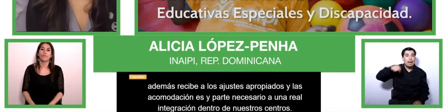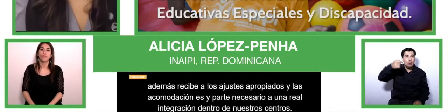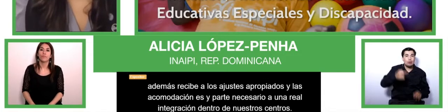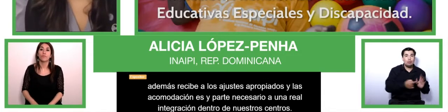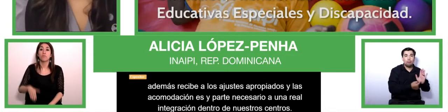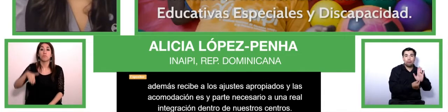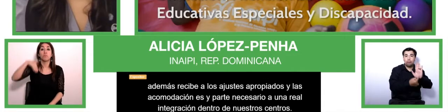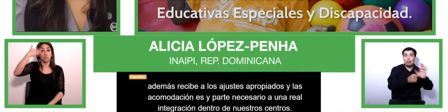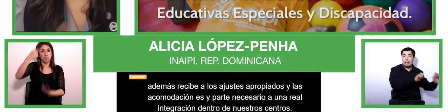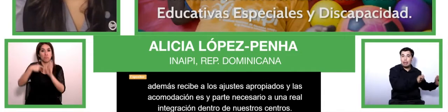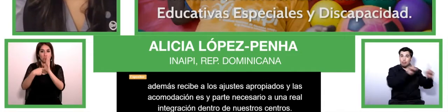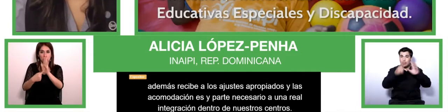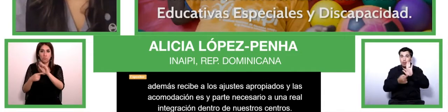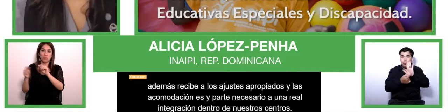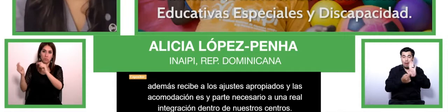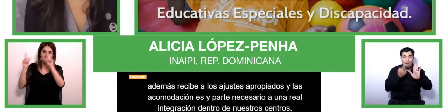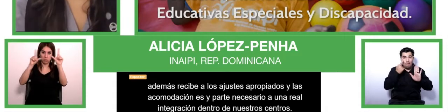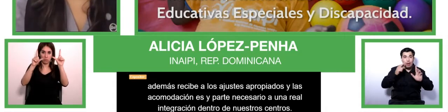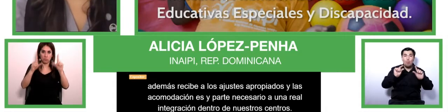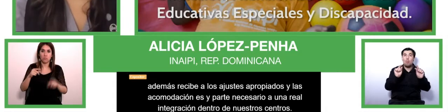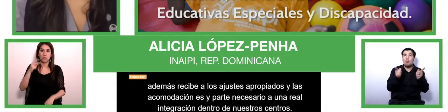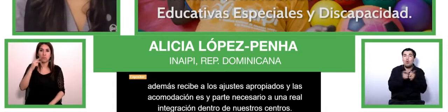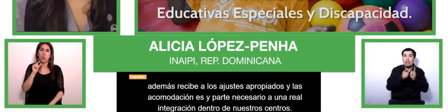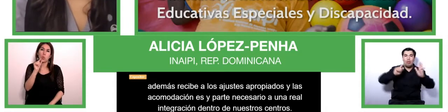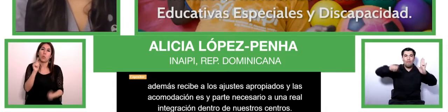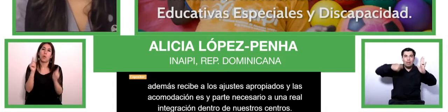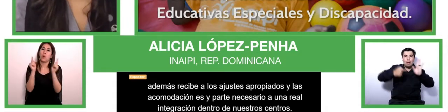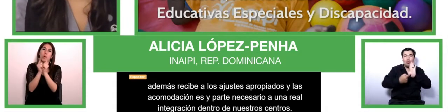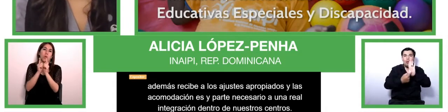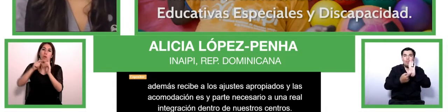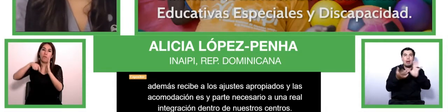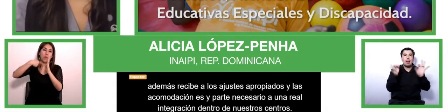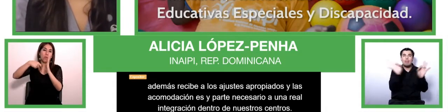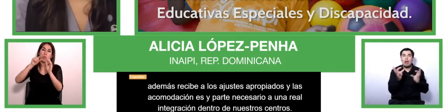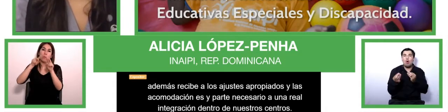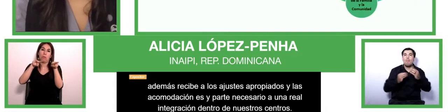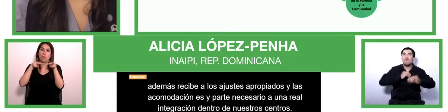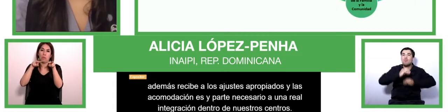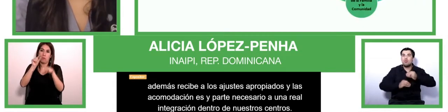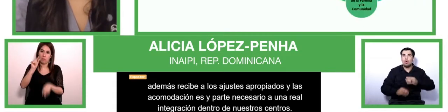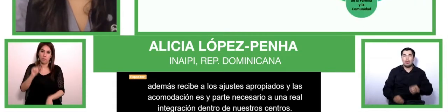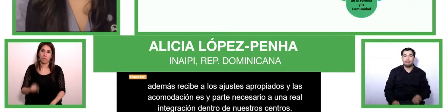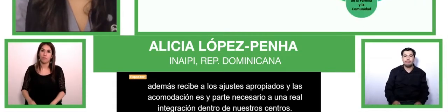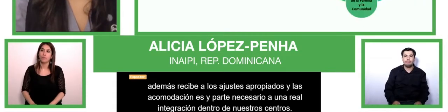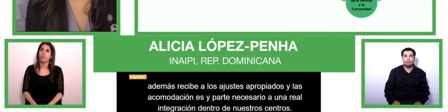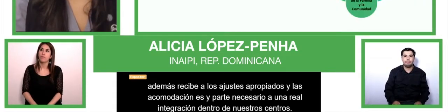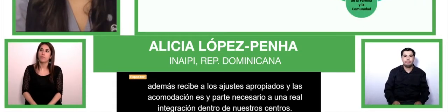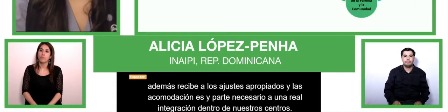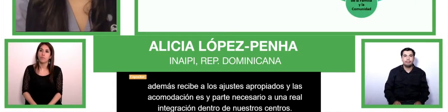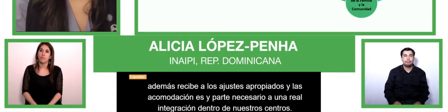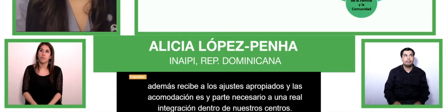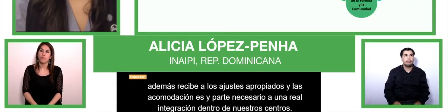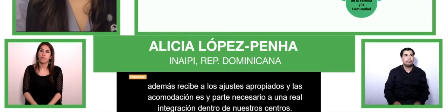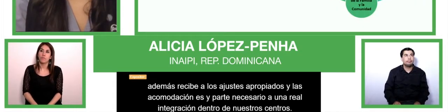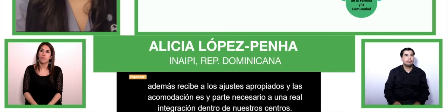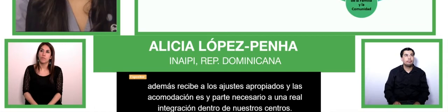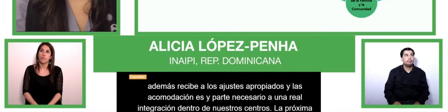En la próxima diapositiva vamos a ver un pequeño video donde explicamos nuestro componente y cómo funciona.